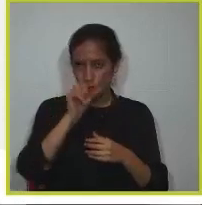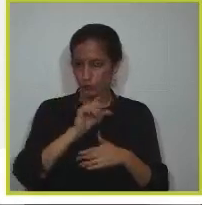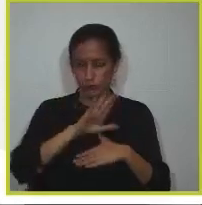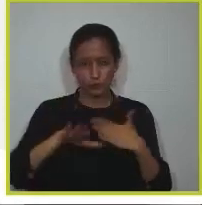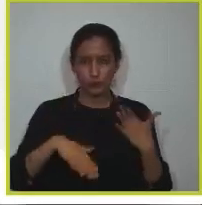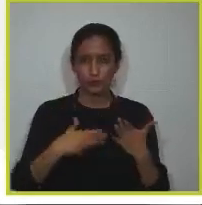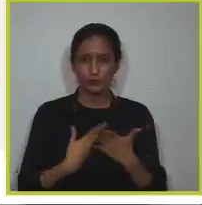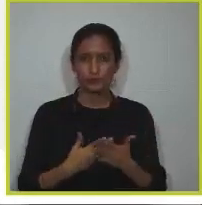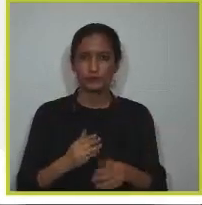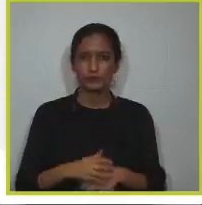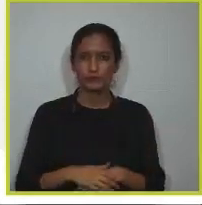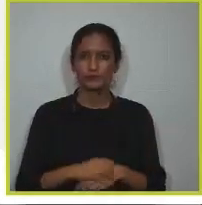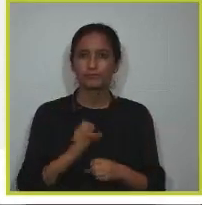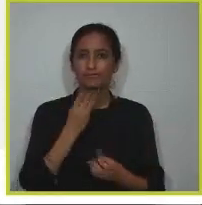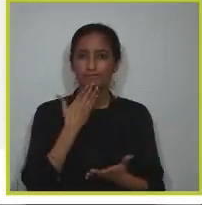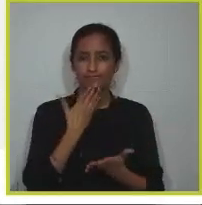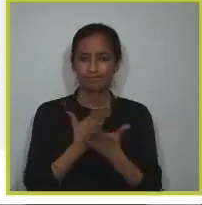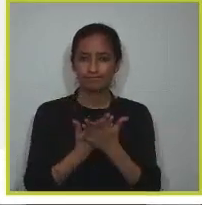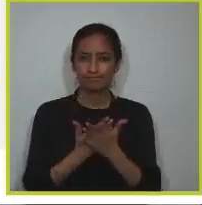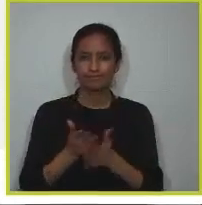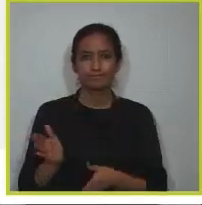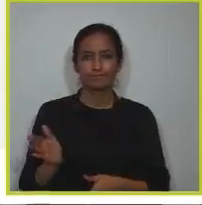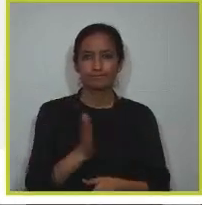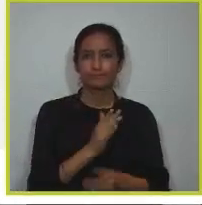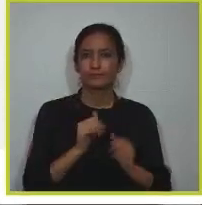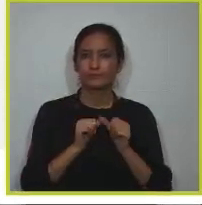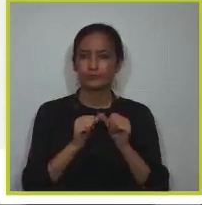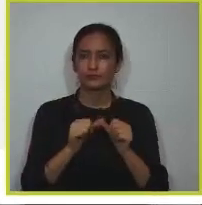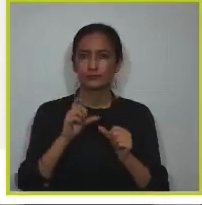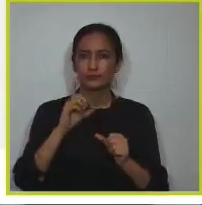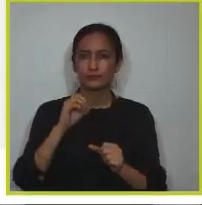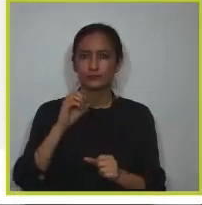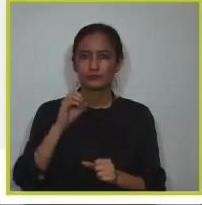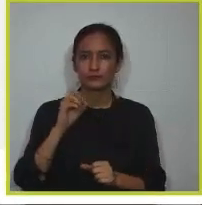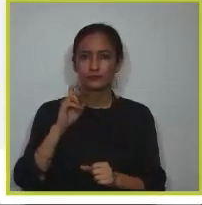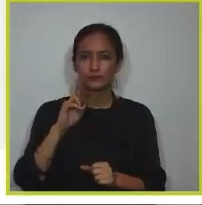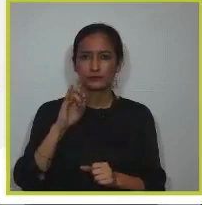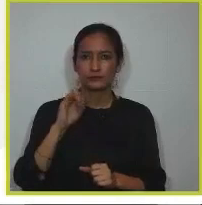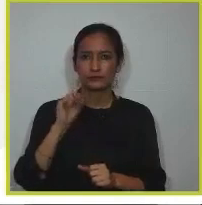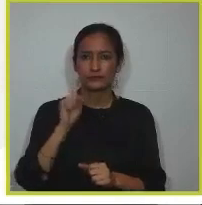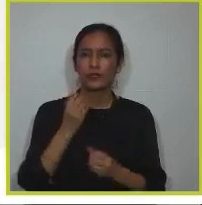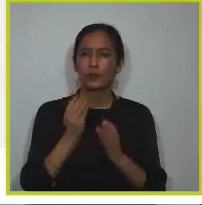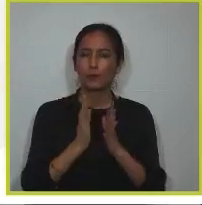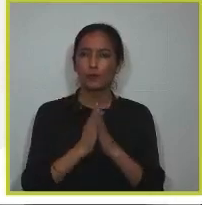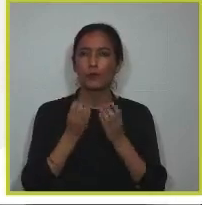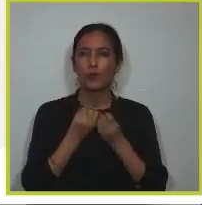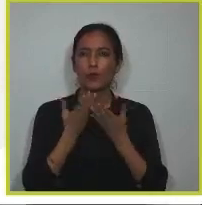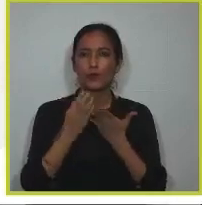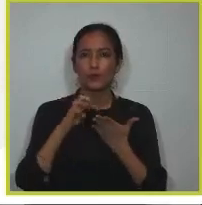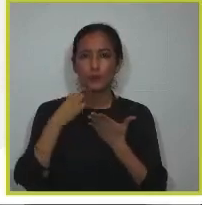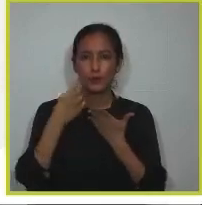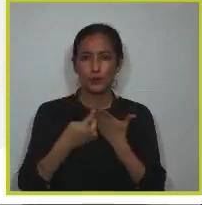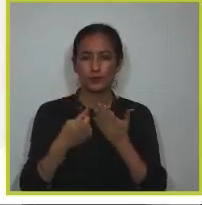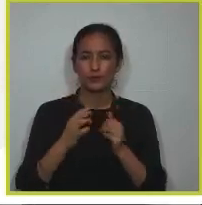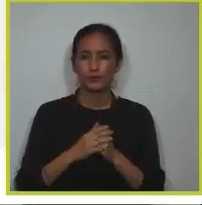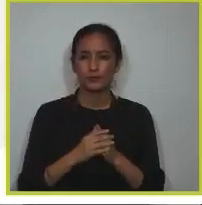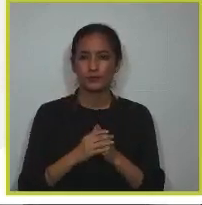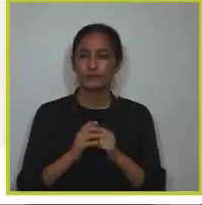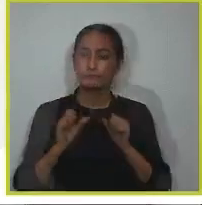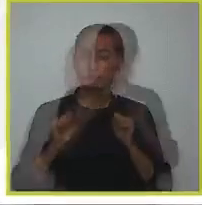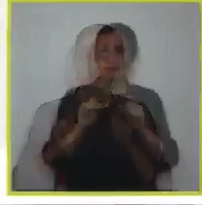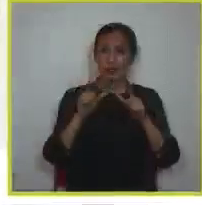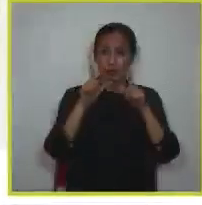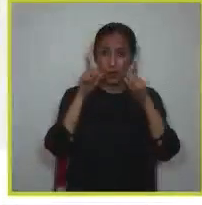activado Gracias Dante continuamos contigo Doris por favor cuéntanos el proyecto que se implementó sí tanto